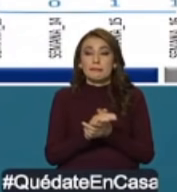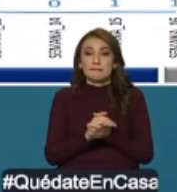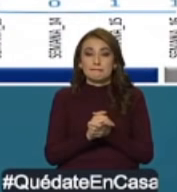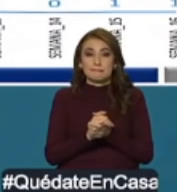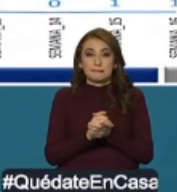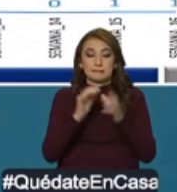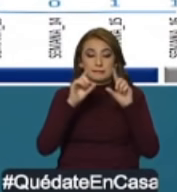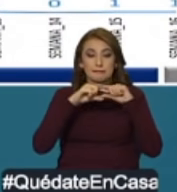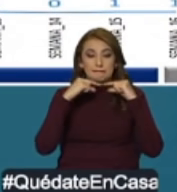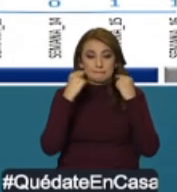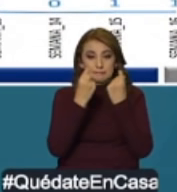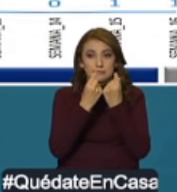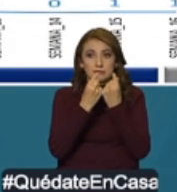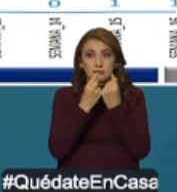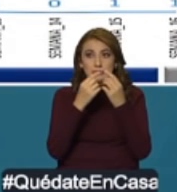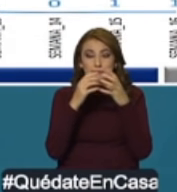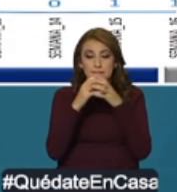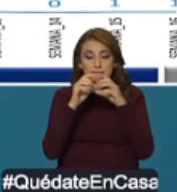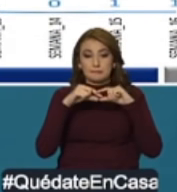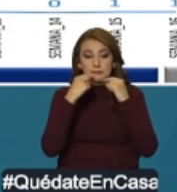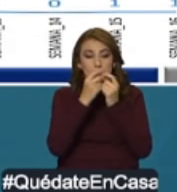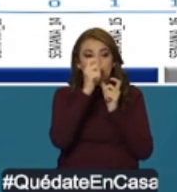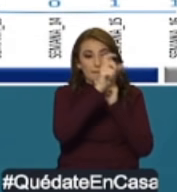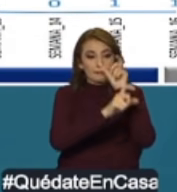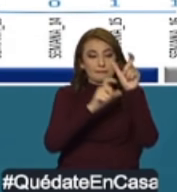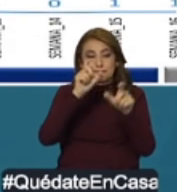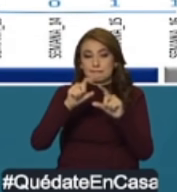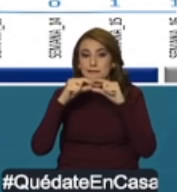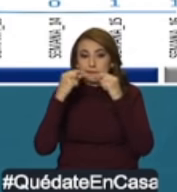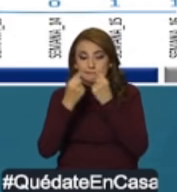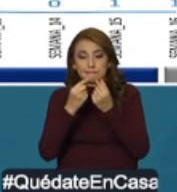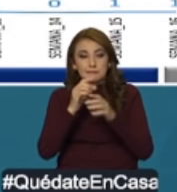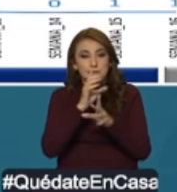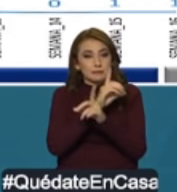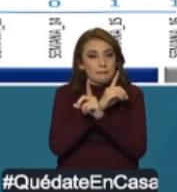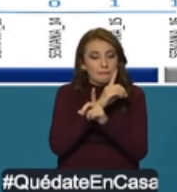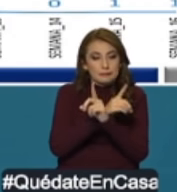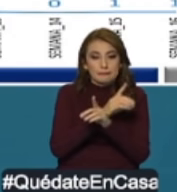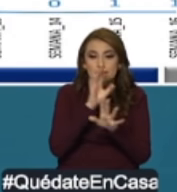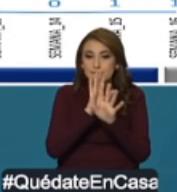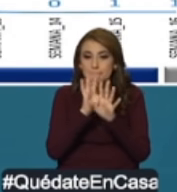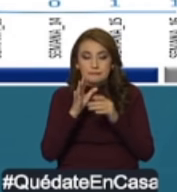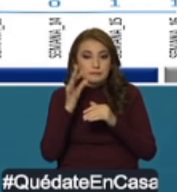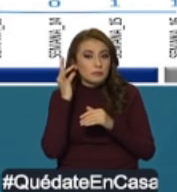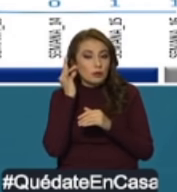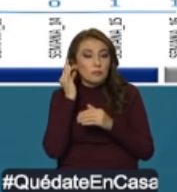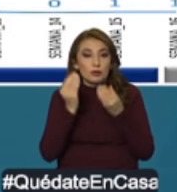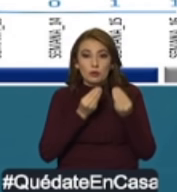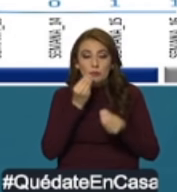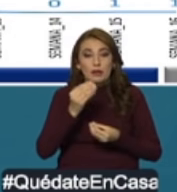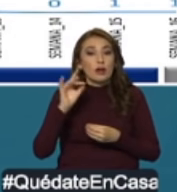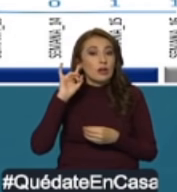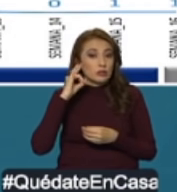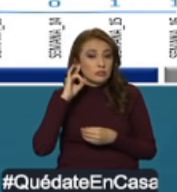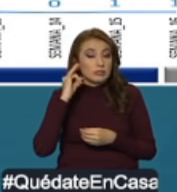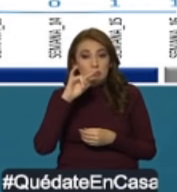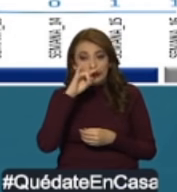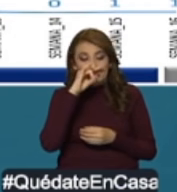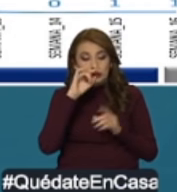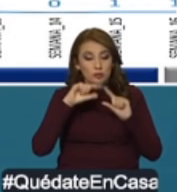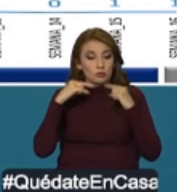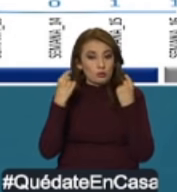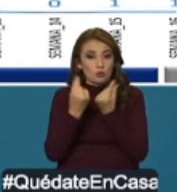con grupos vulnerables. Y uno de los grupos vulnerables, lógicamente, son los menores de edad. Este